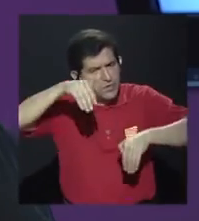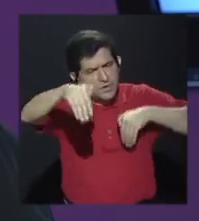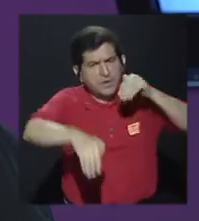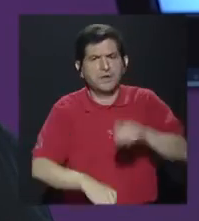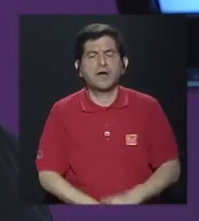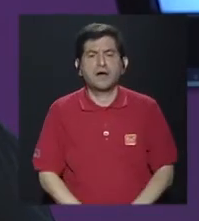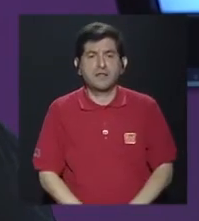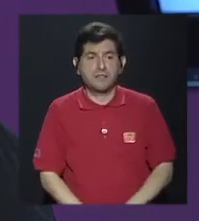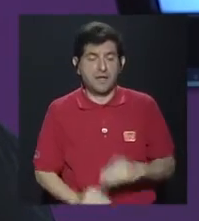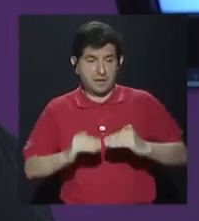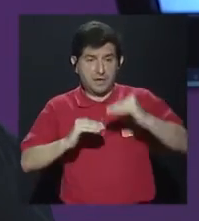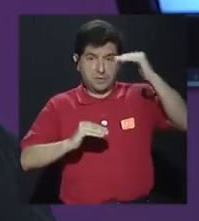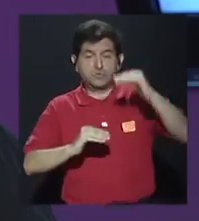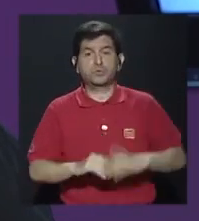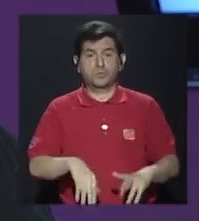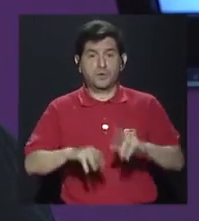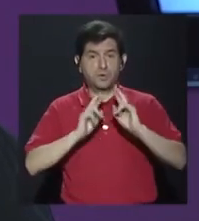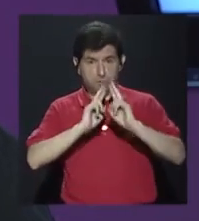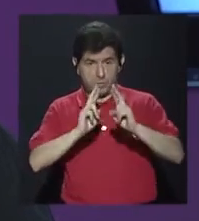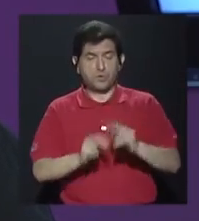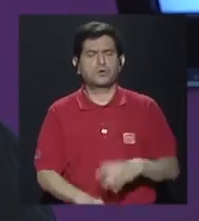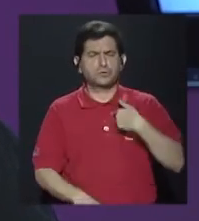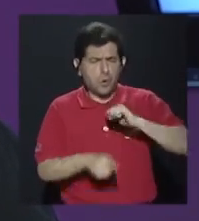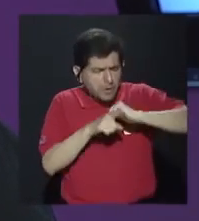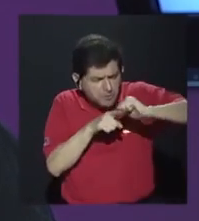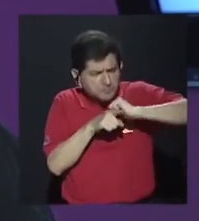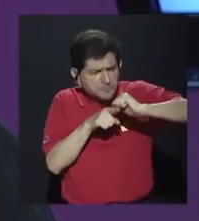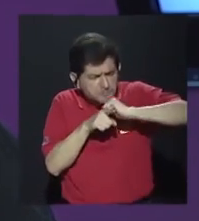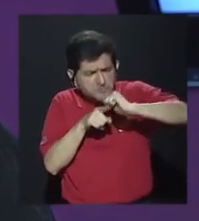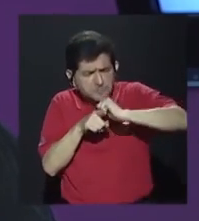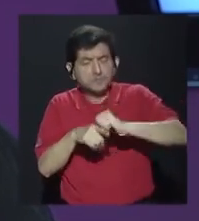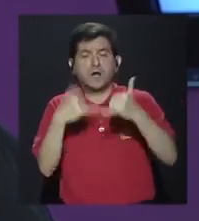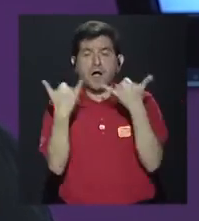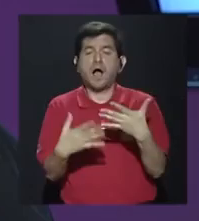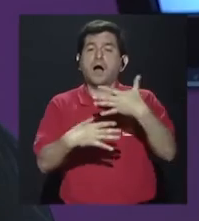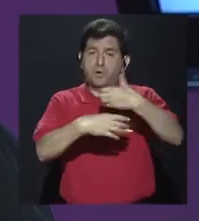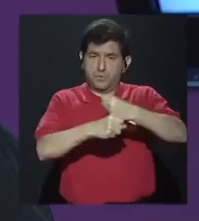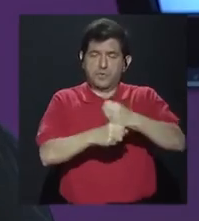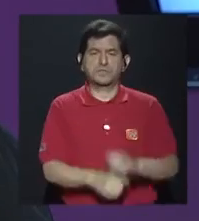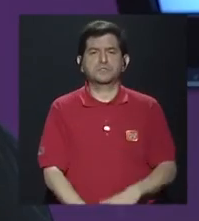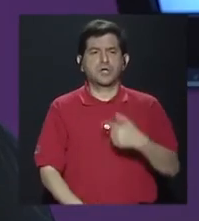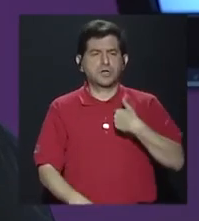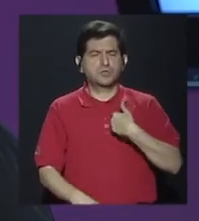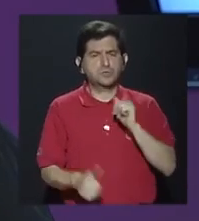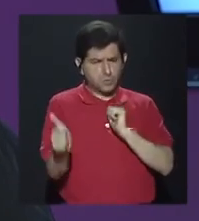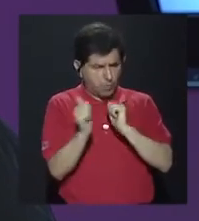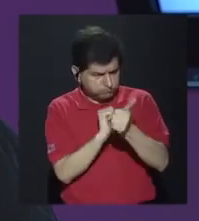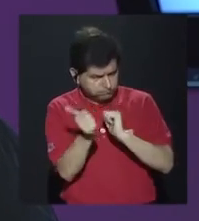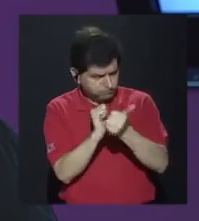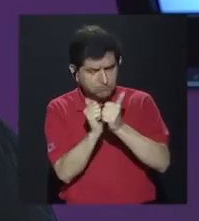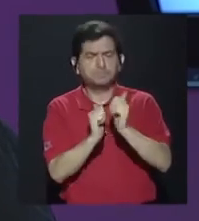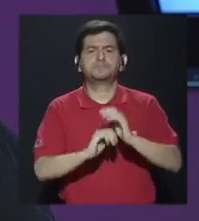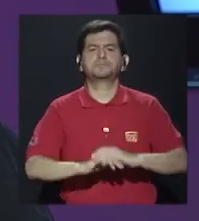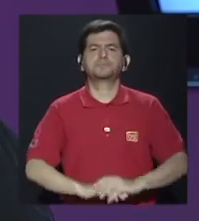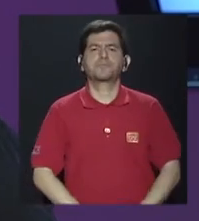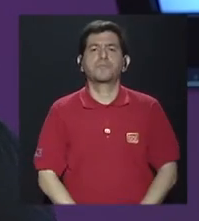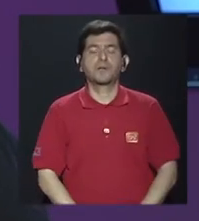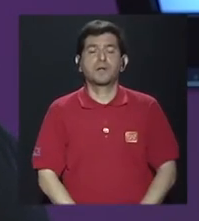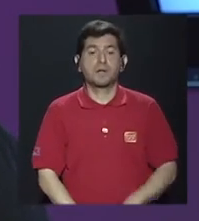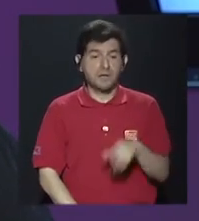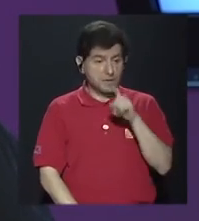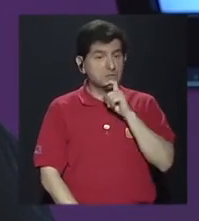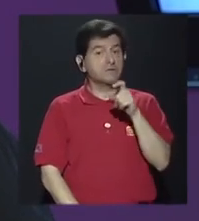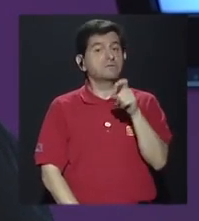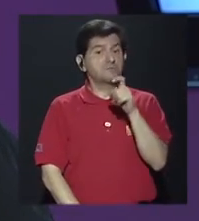en alto rendimiento, a entrenarme mucho, que es lo que estoy haciendo ahora para poder competir. Y ha costado